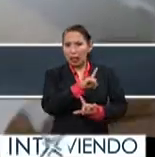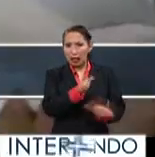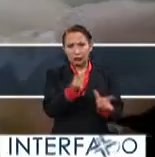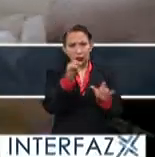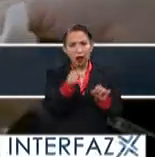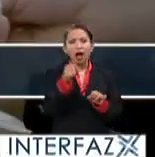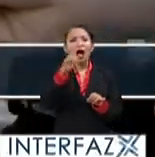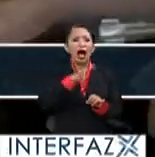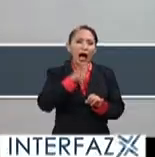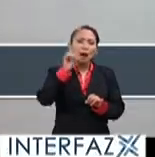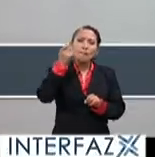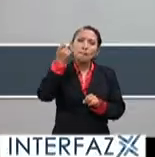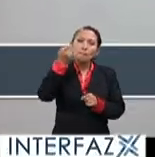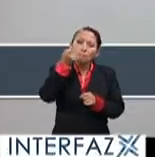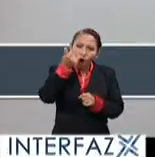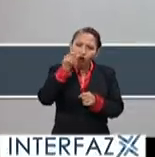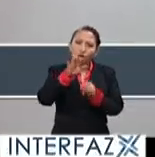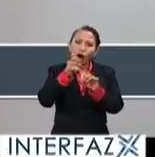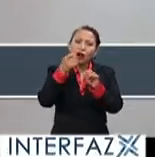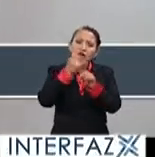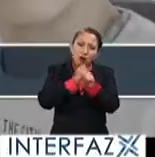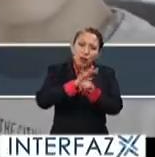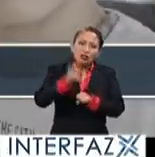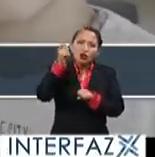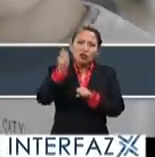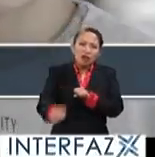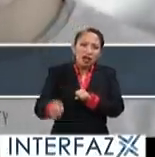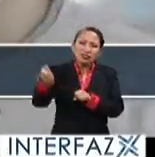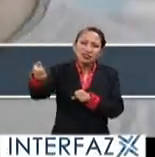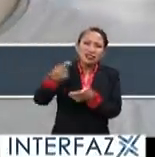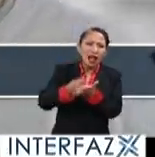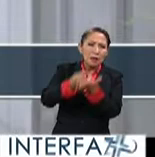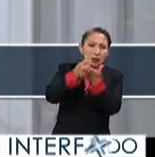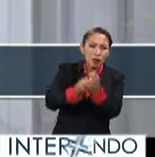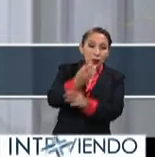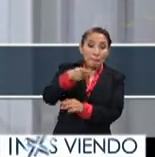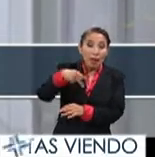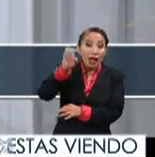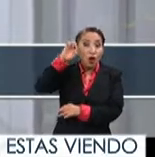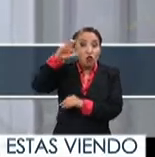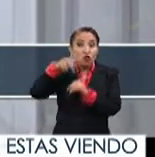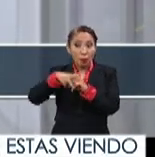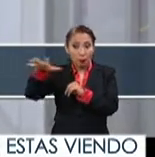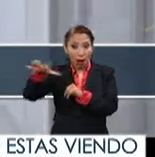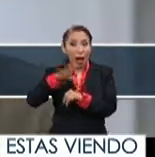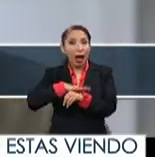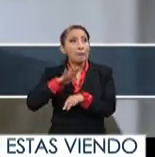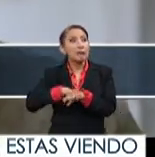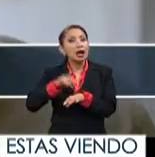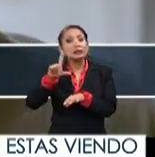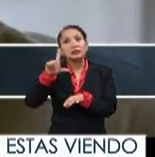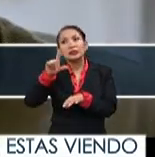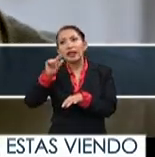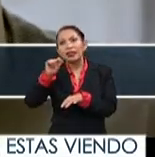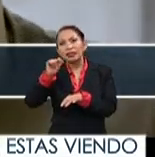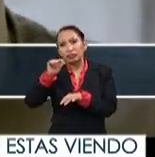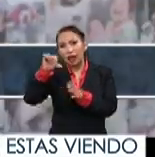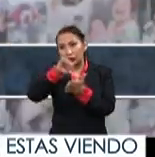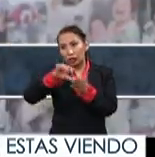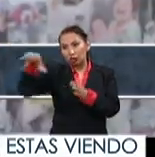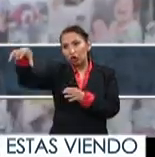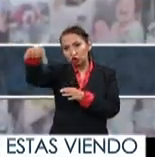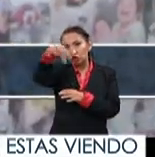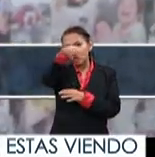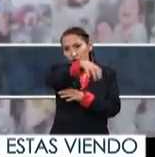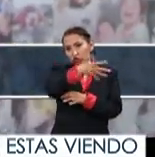Todavía hay poca literatura científica que lo reporte así, pero en Europa hay más de 70